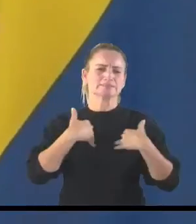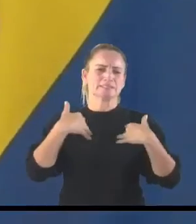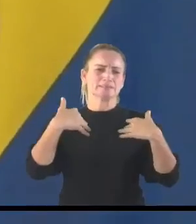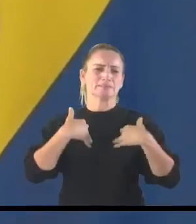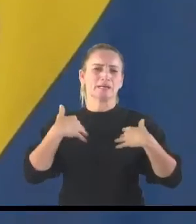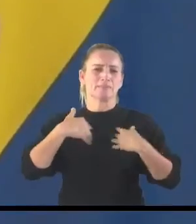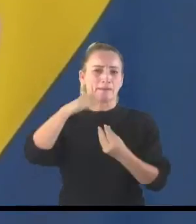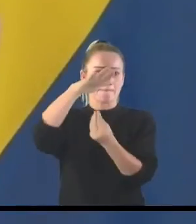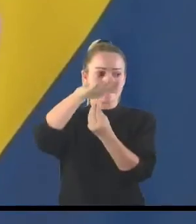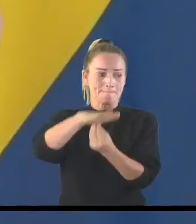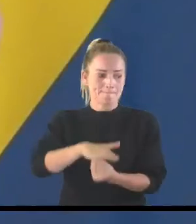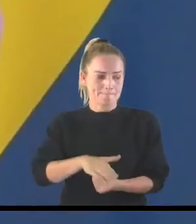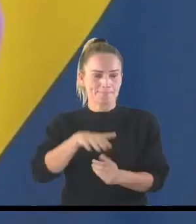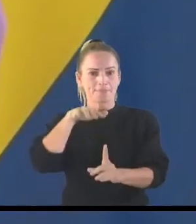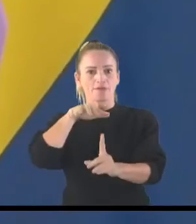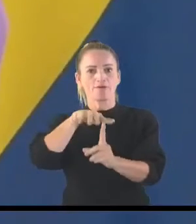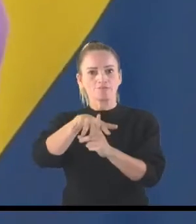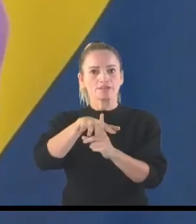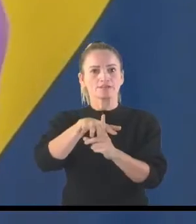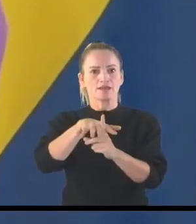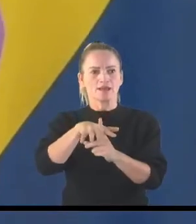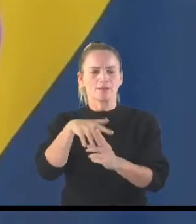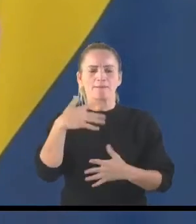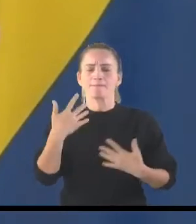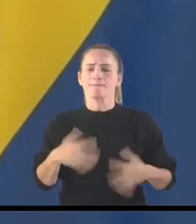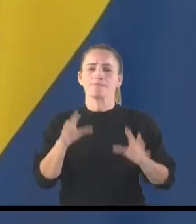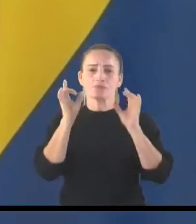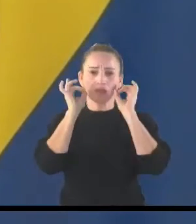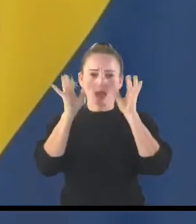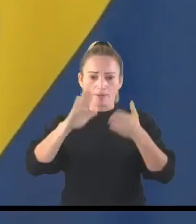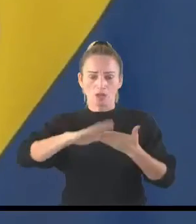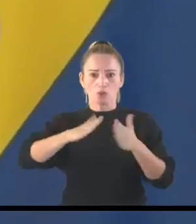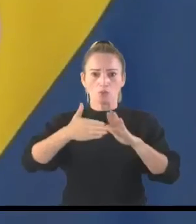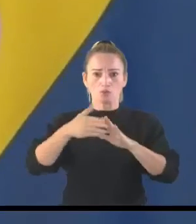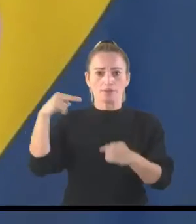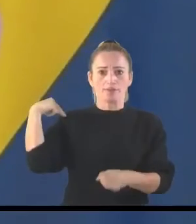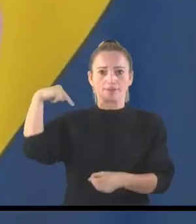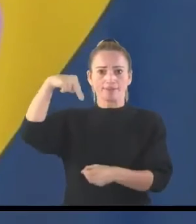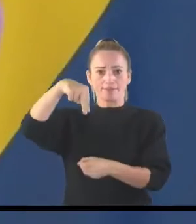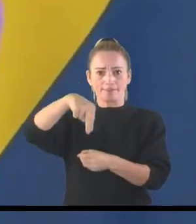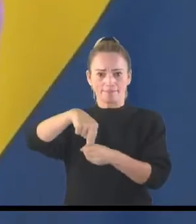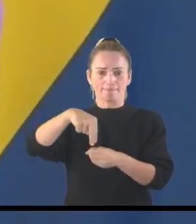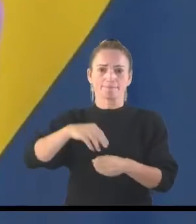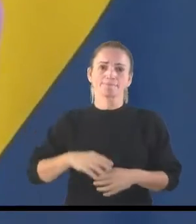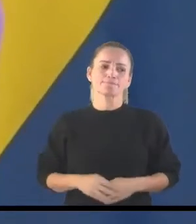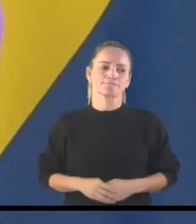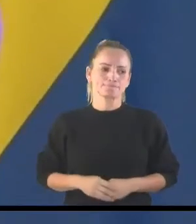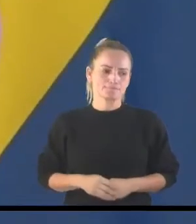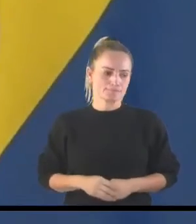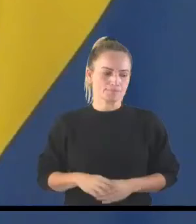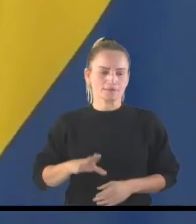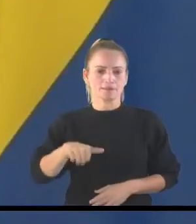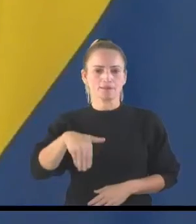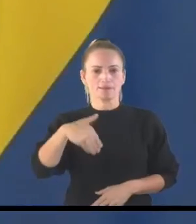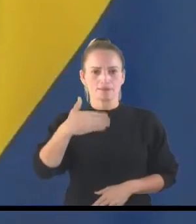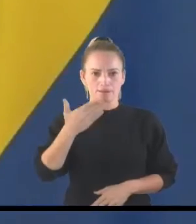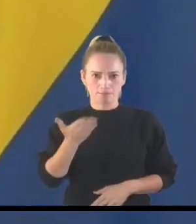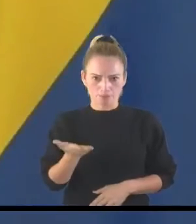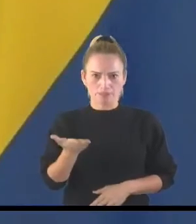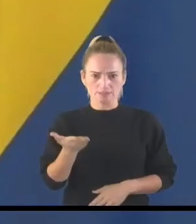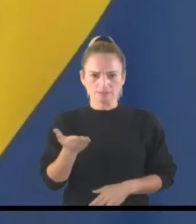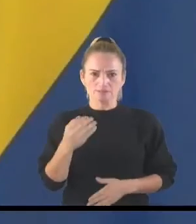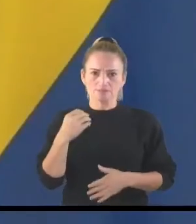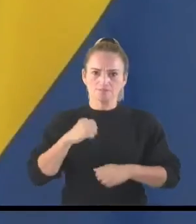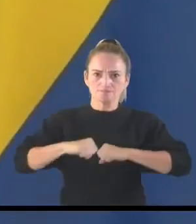victimizantes que afectaron de manera desproporcionada a los pueblos étnicos y que después de hacer ese